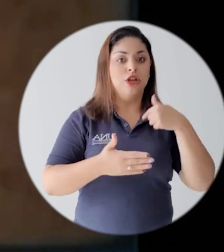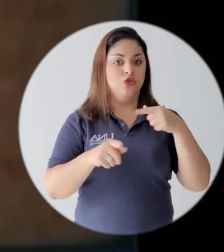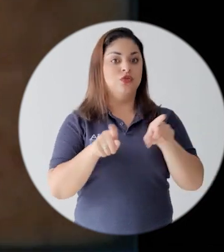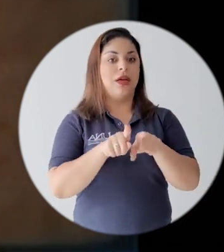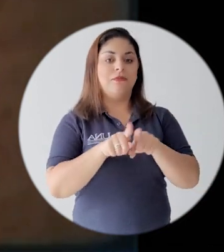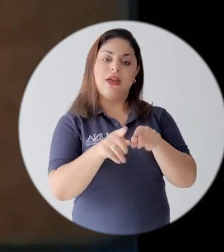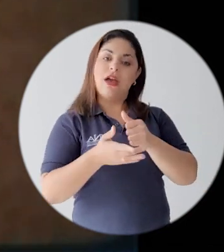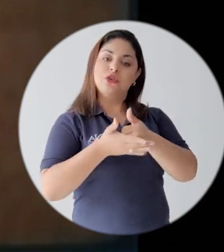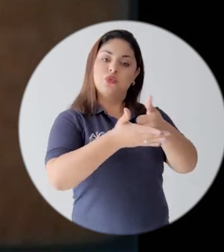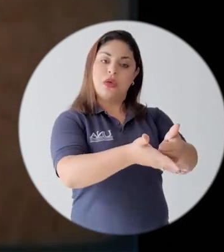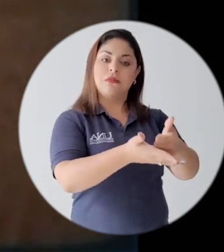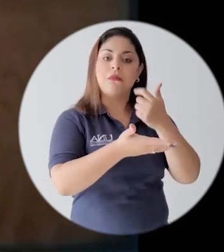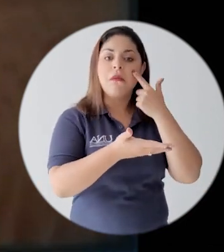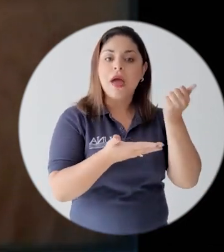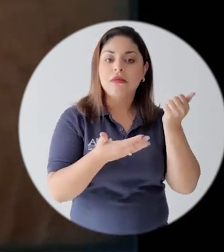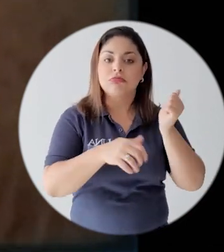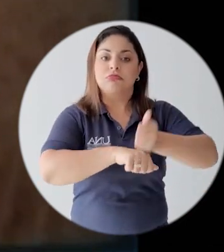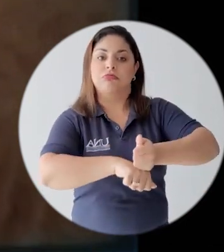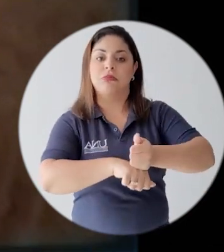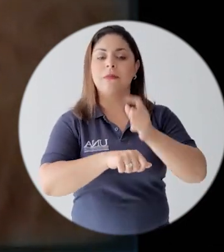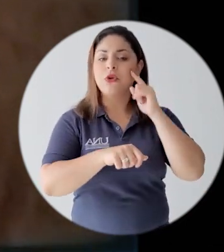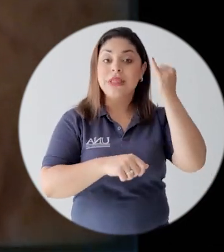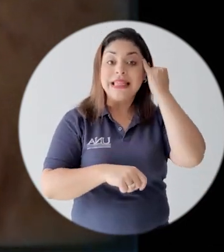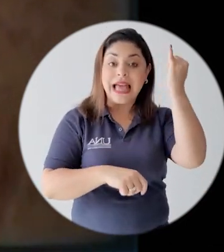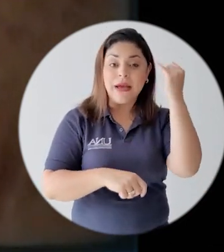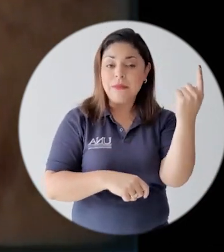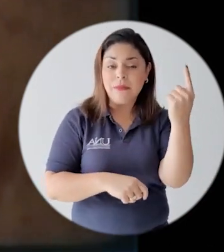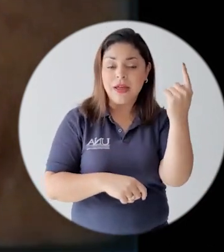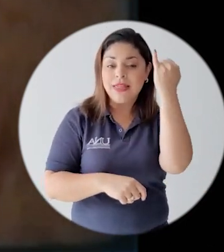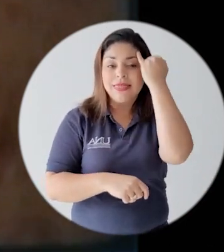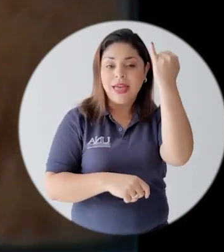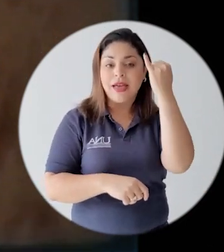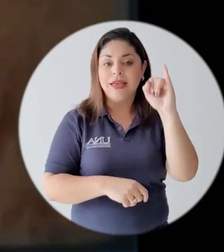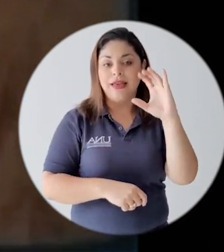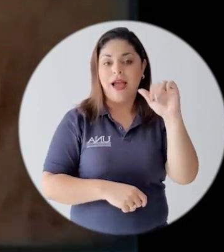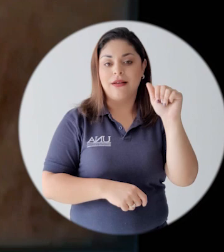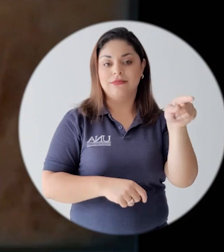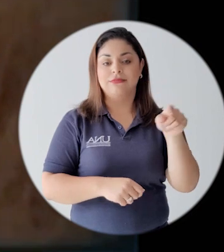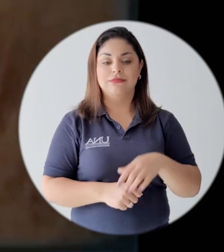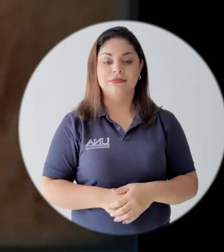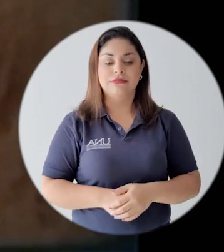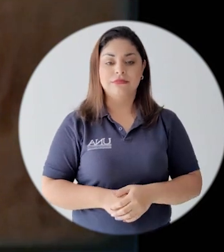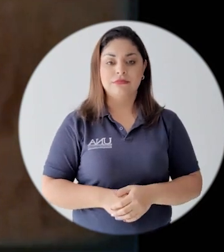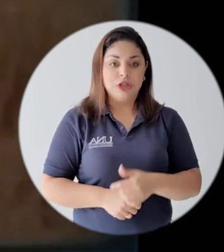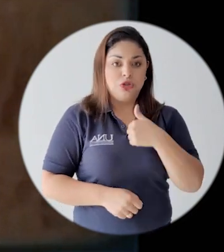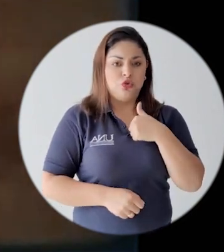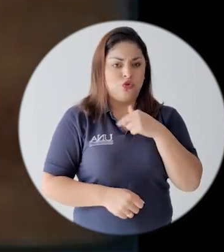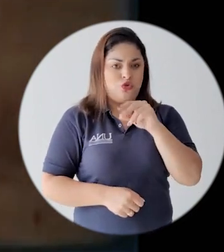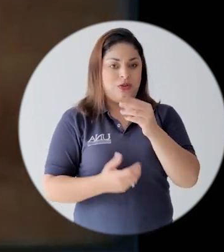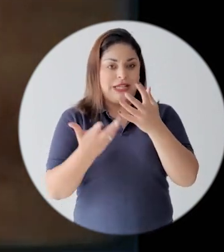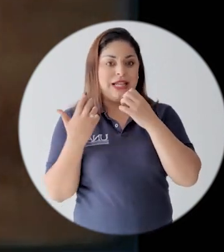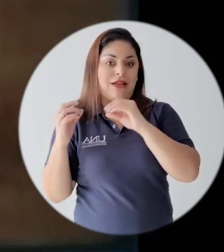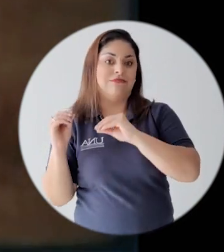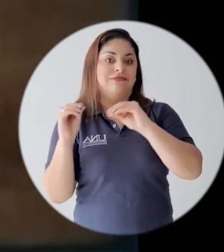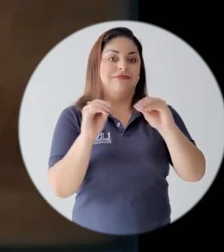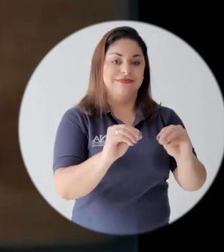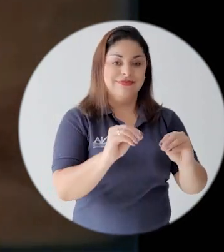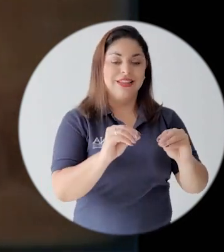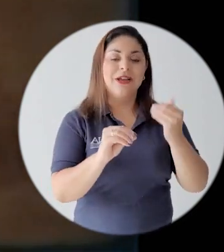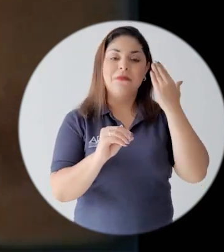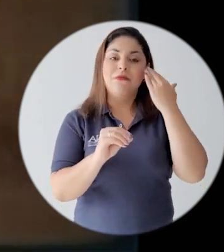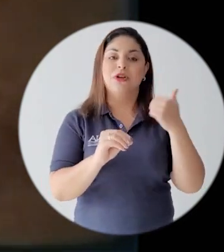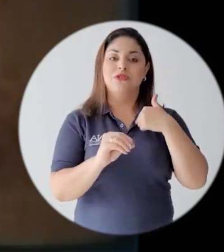Yo, desde luego, contribuí en el montaje, pero la idea inicial es del ICA, la propuesta es del ICA. Yo incluso no quería